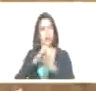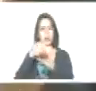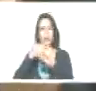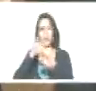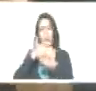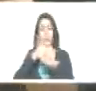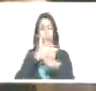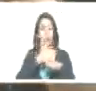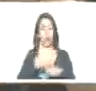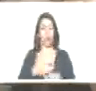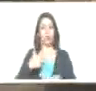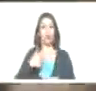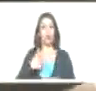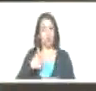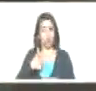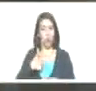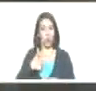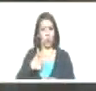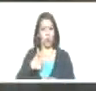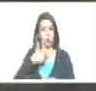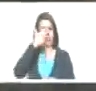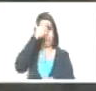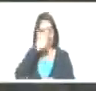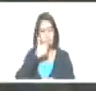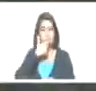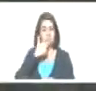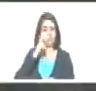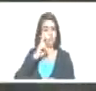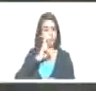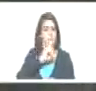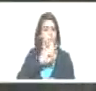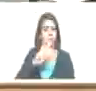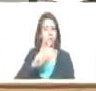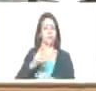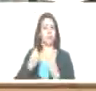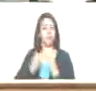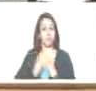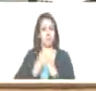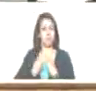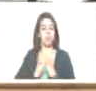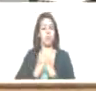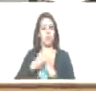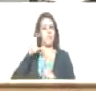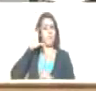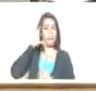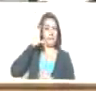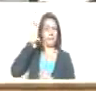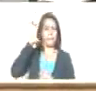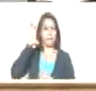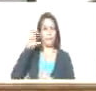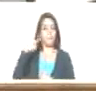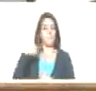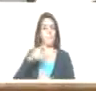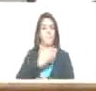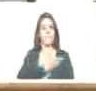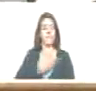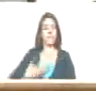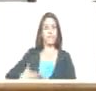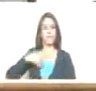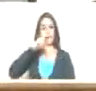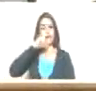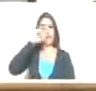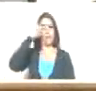Yo me precio de vivir en un país que tiene un presidente